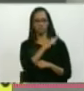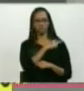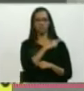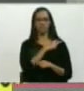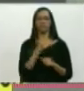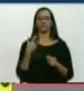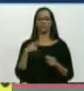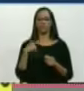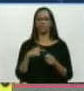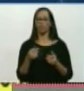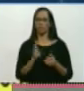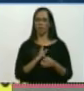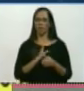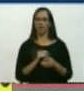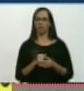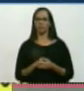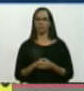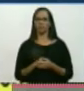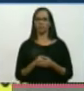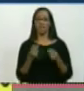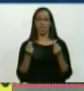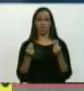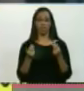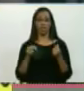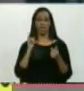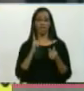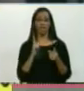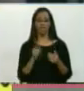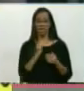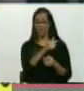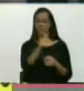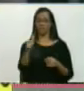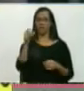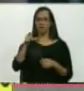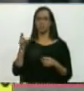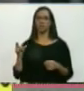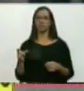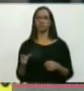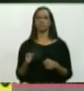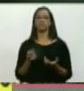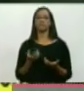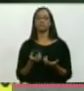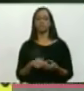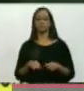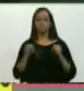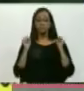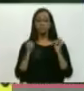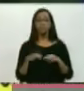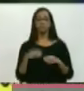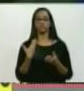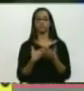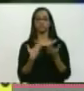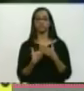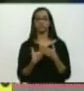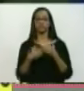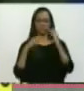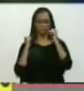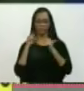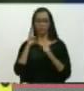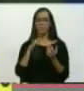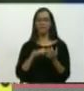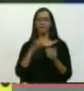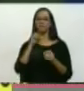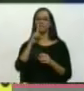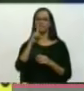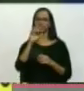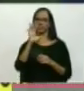correrían por cuenta propia. El costo que debería asumir cada una de las personas para la evacuación propuesta por la embajada es de